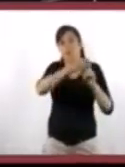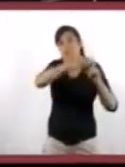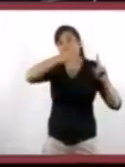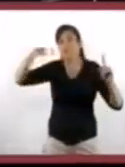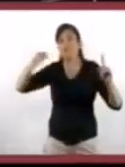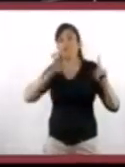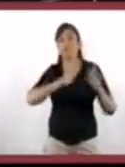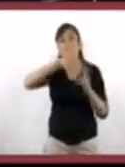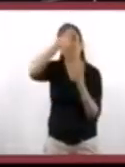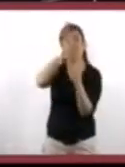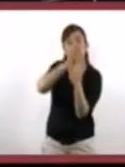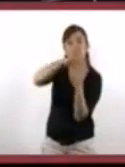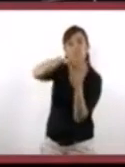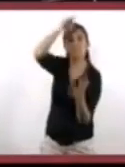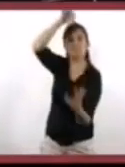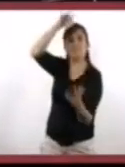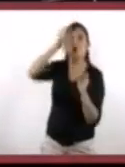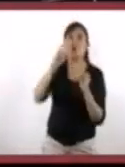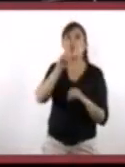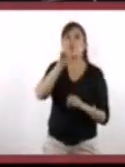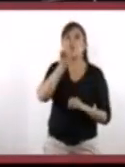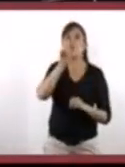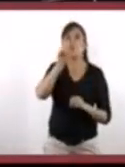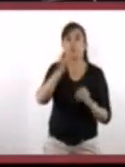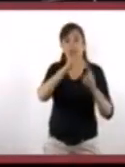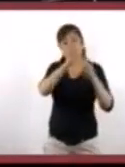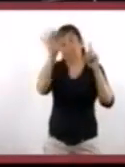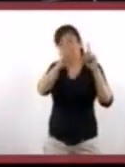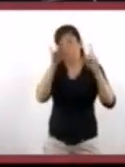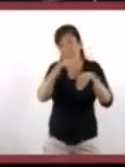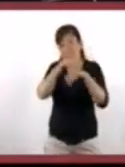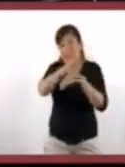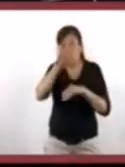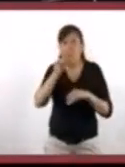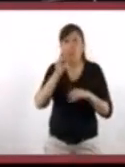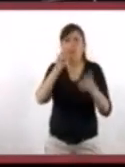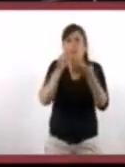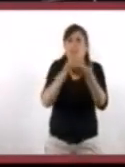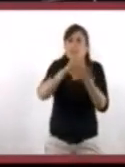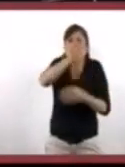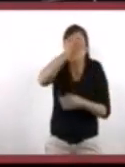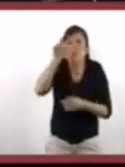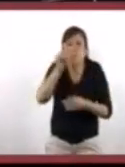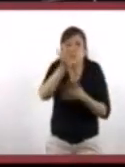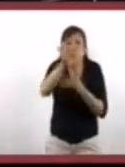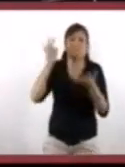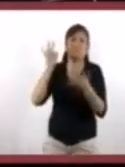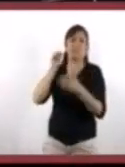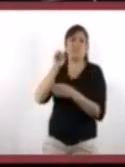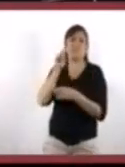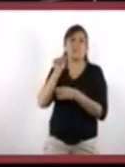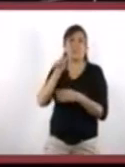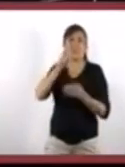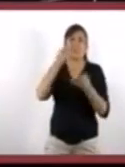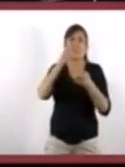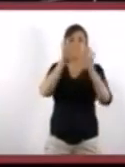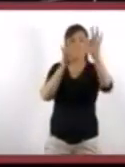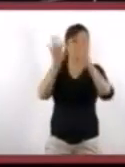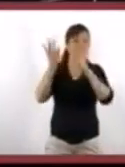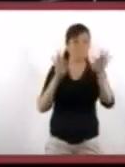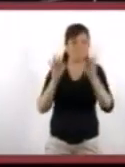aritmética. La moda también podría ser útil en ese tipo de situaciones, sobre todo si tienes un número que se presenta mucho